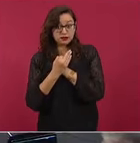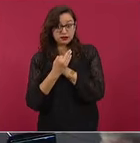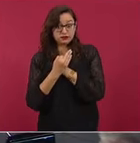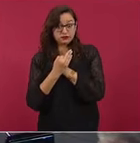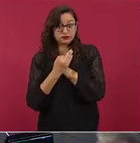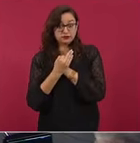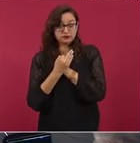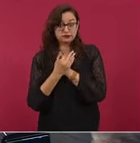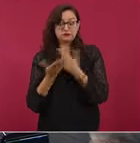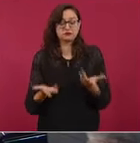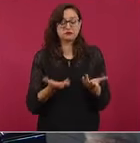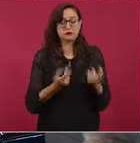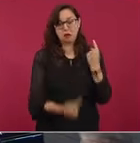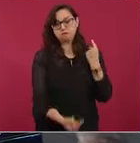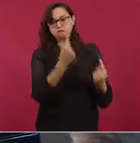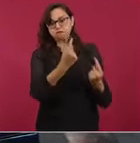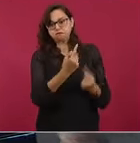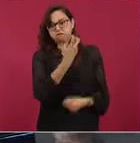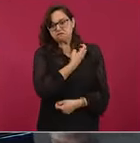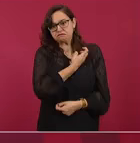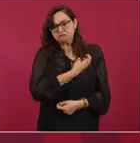Y entonces me atacan